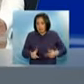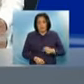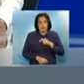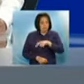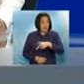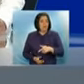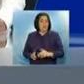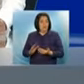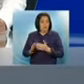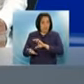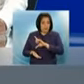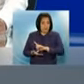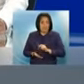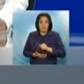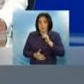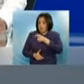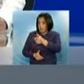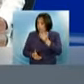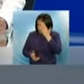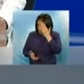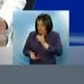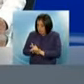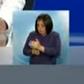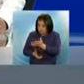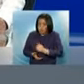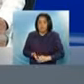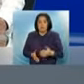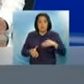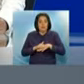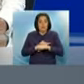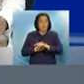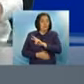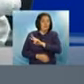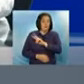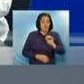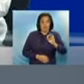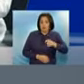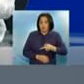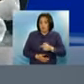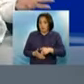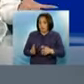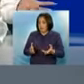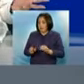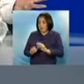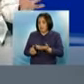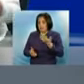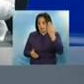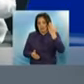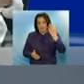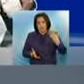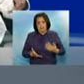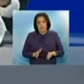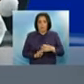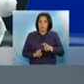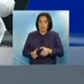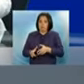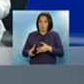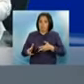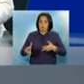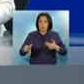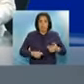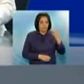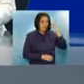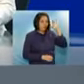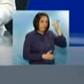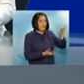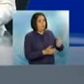capital, ¿sabían ustedes, amigos, por ejemplo, que cada año ingresan 200.000 vehículos y eso se suman ya a los antiguos? Y esto hace que tengamos un caos. Por eso tenemos el